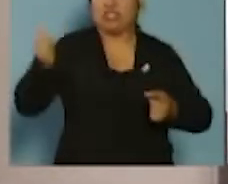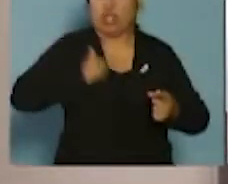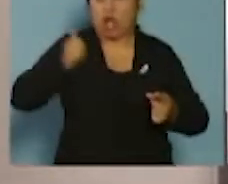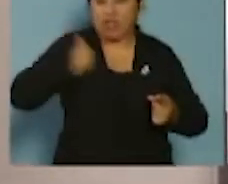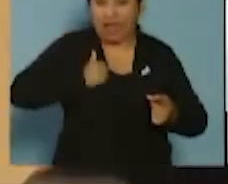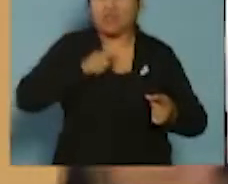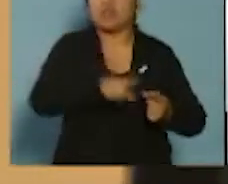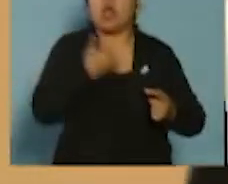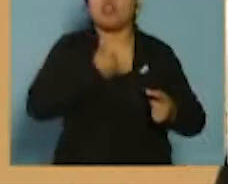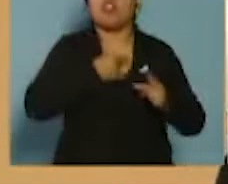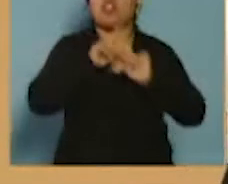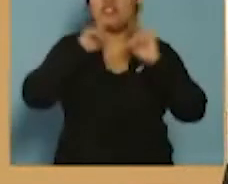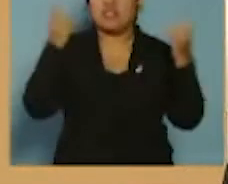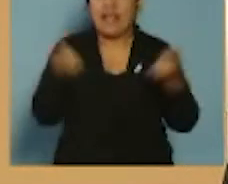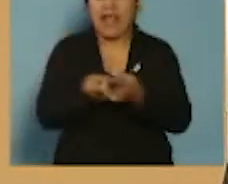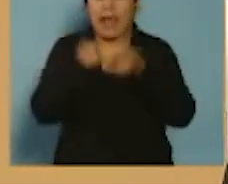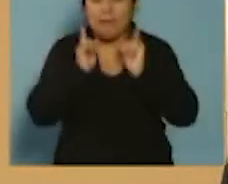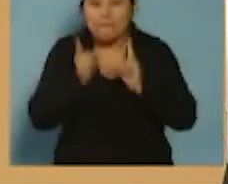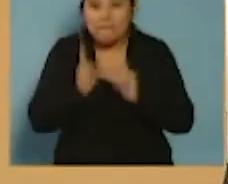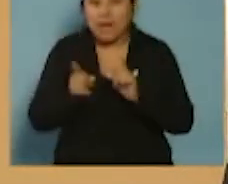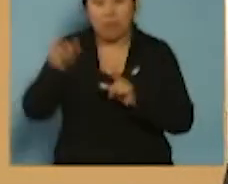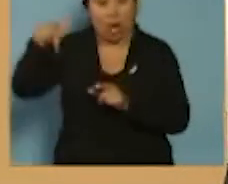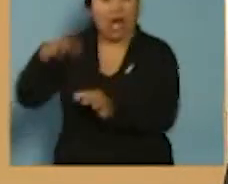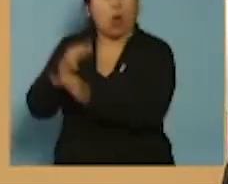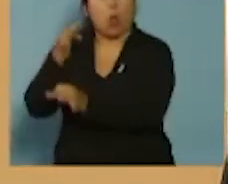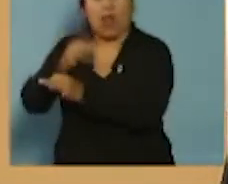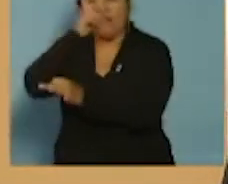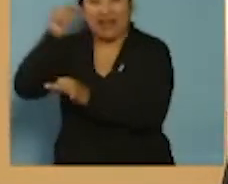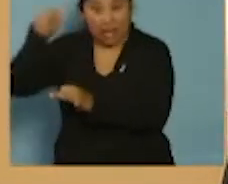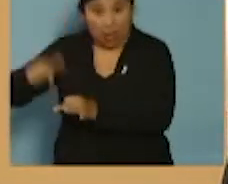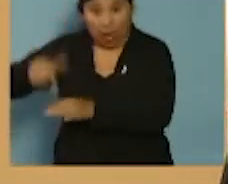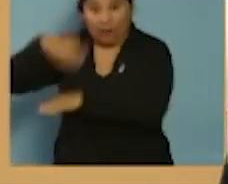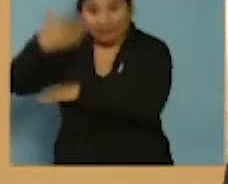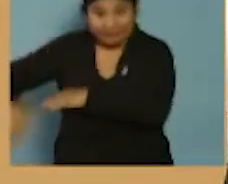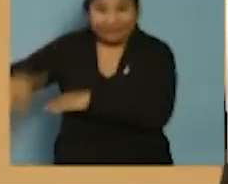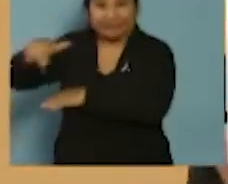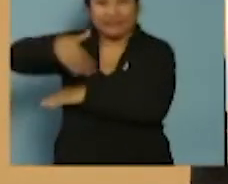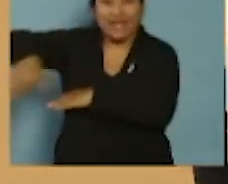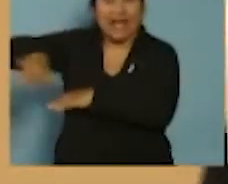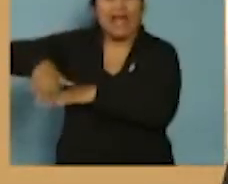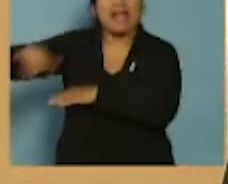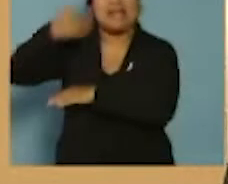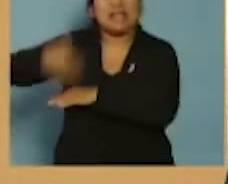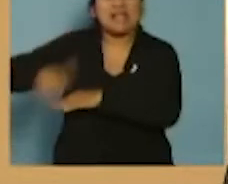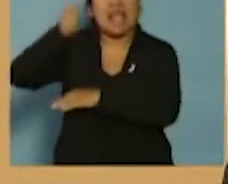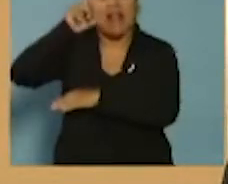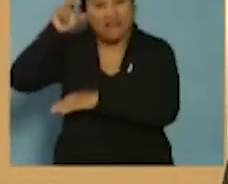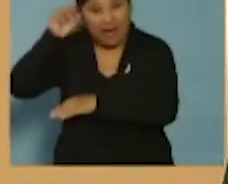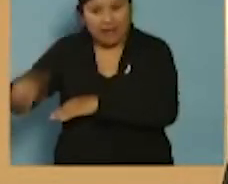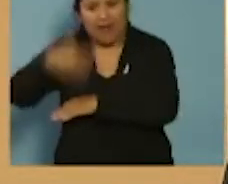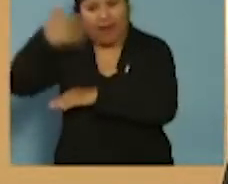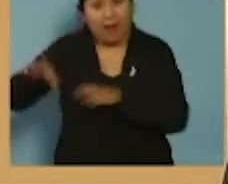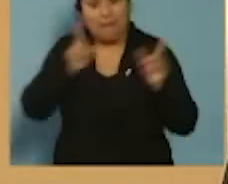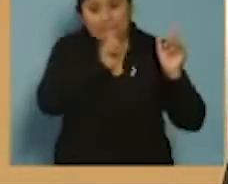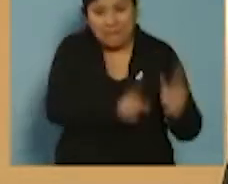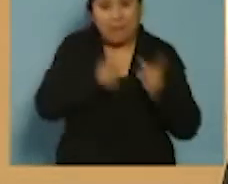número uno en la manuel belgrano que la escuela creada por el podemos decir si bien se hizo por obviamente después pero